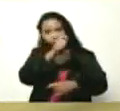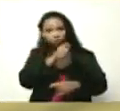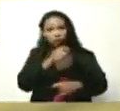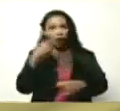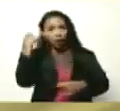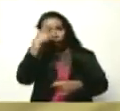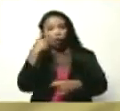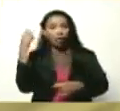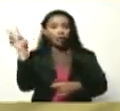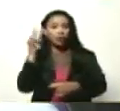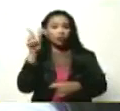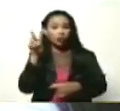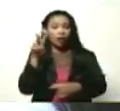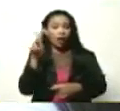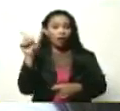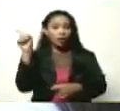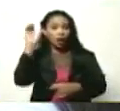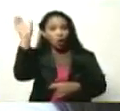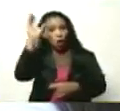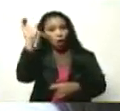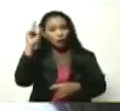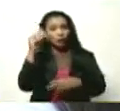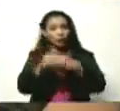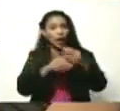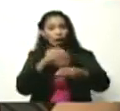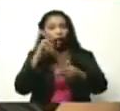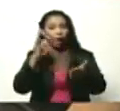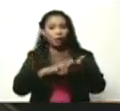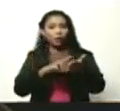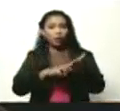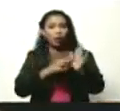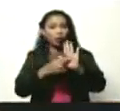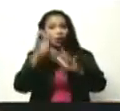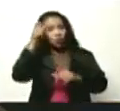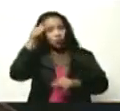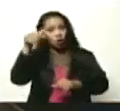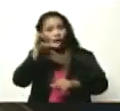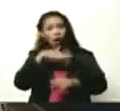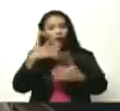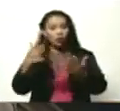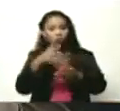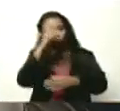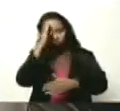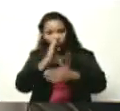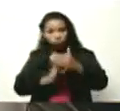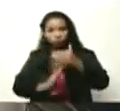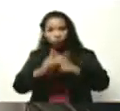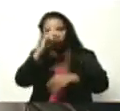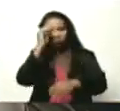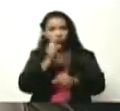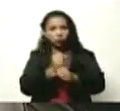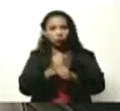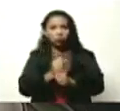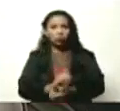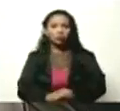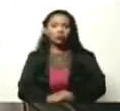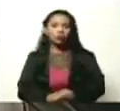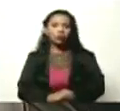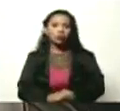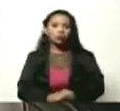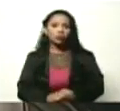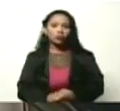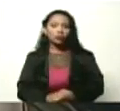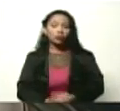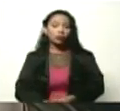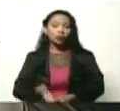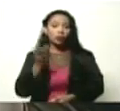del venezolano en Colombia sea la verdadera, de un pueblo noble, de un pueblo trabajador, de un pueblo culto de un